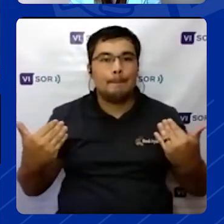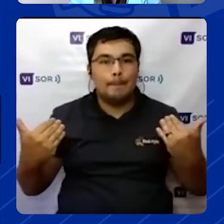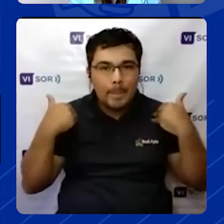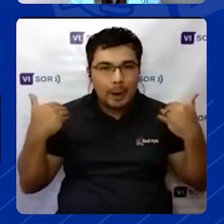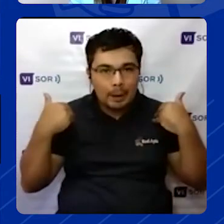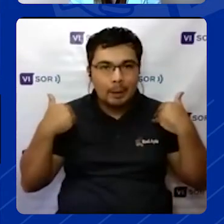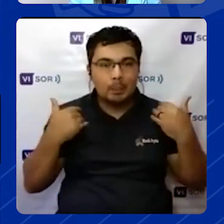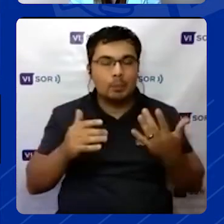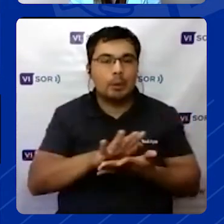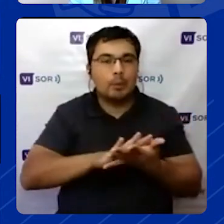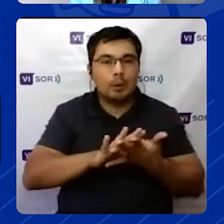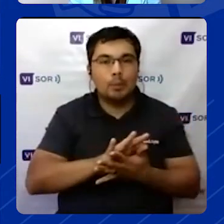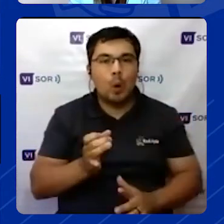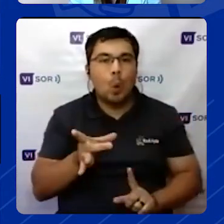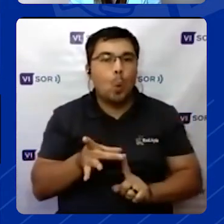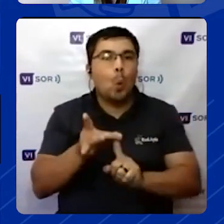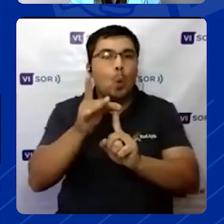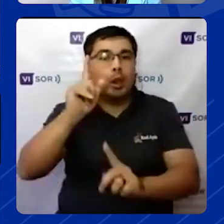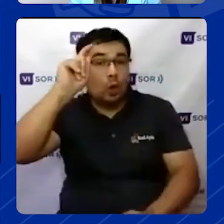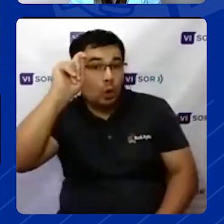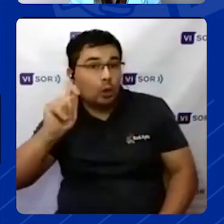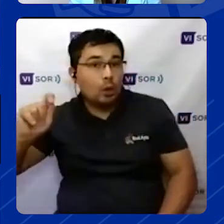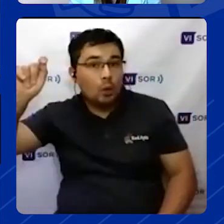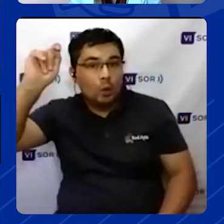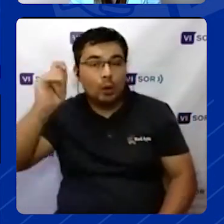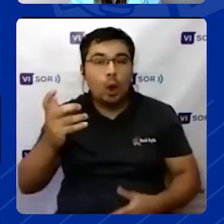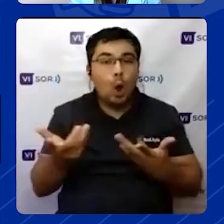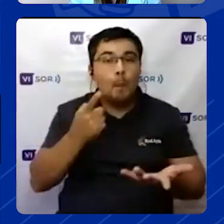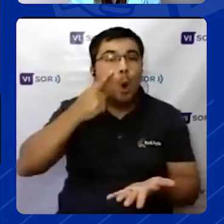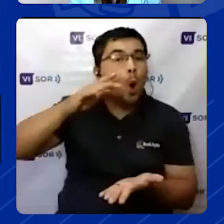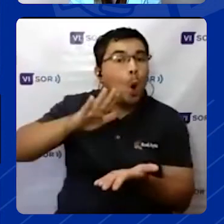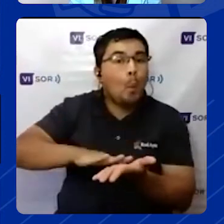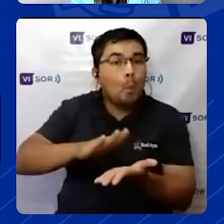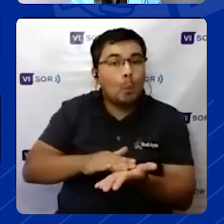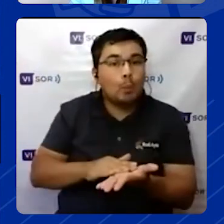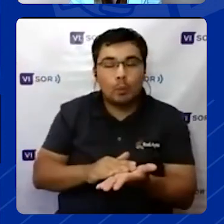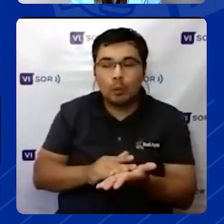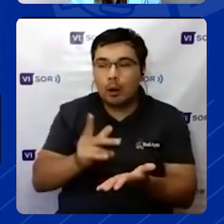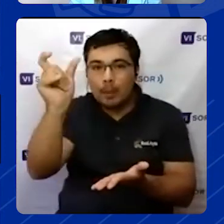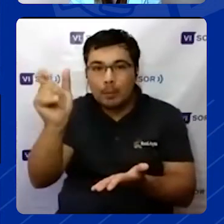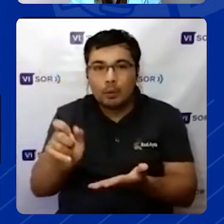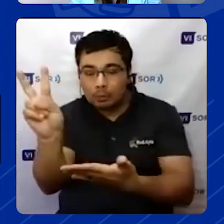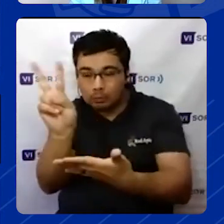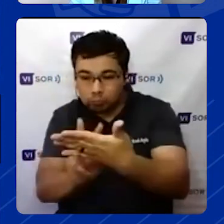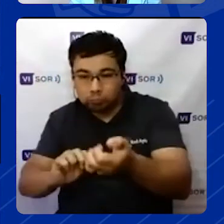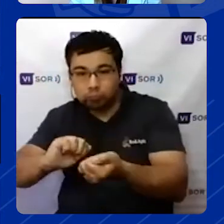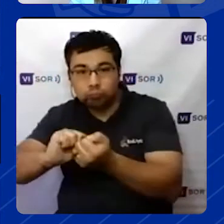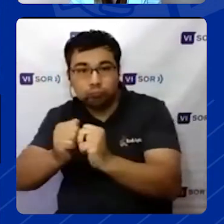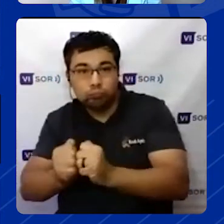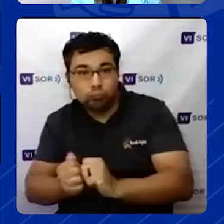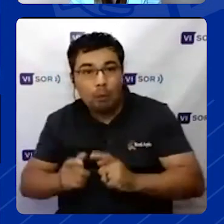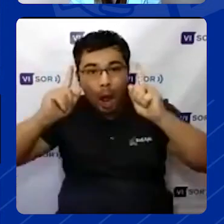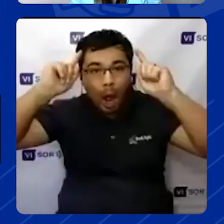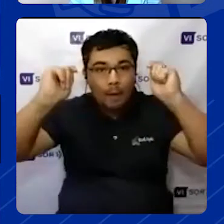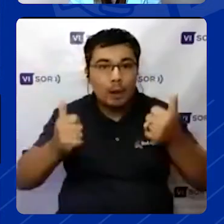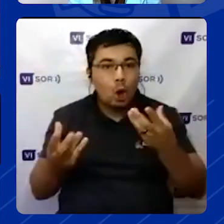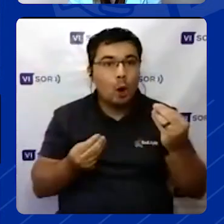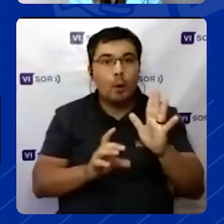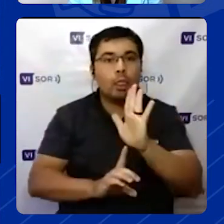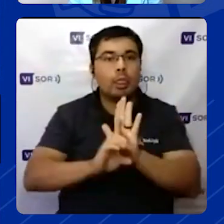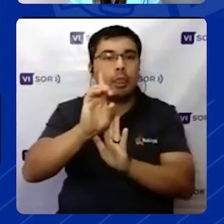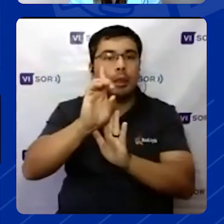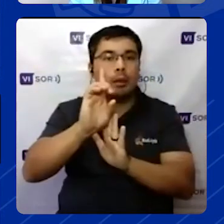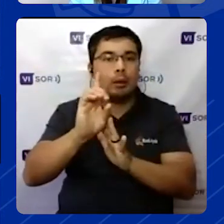los profesores ni los estudiantes comprobar necesariamente cómo están las habilidades, cómo se fue desarrollando. Así que es